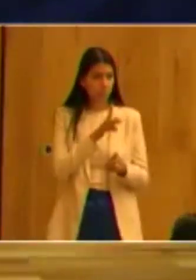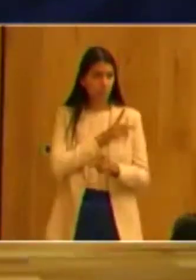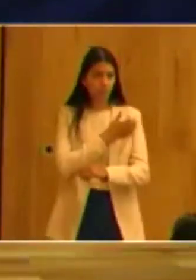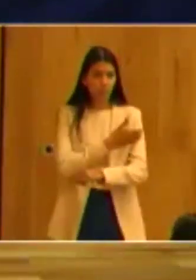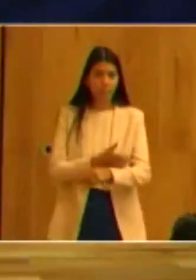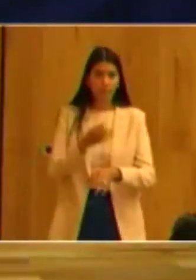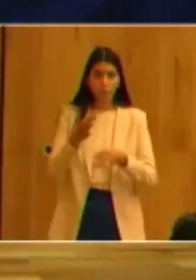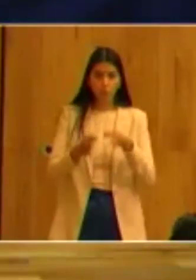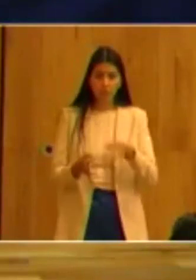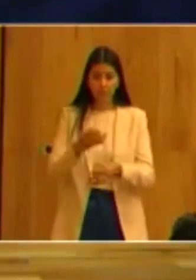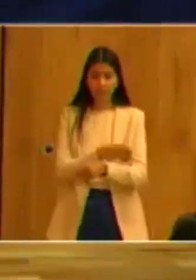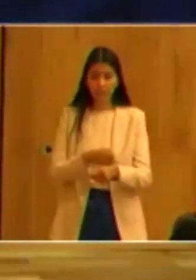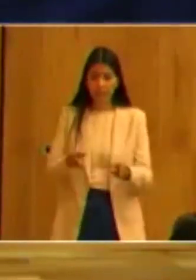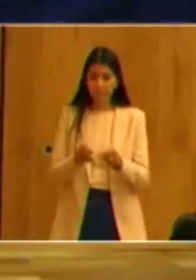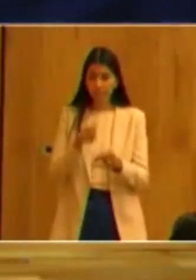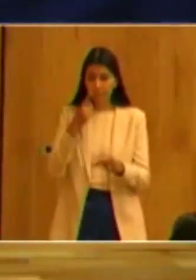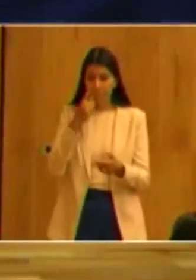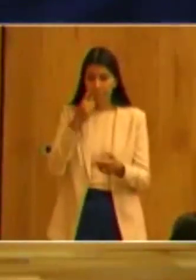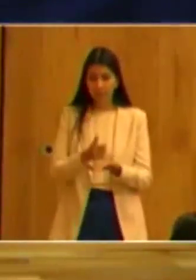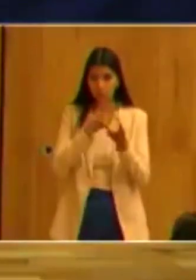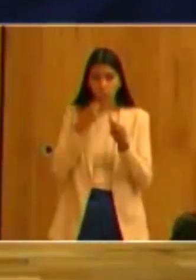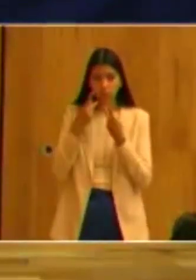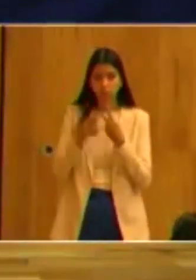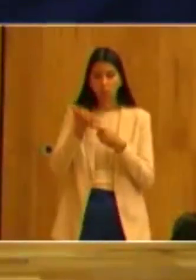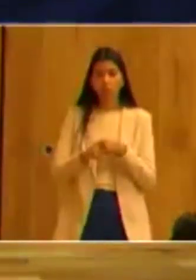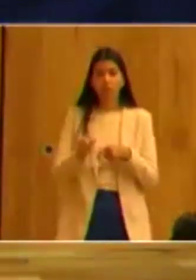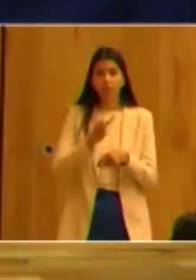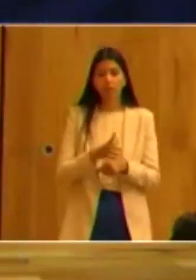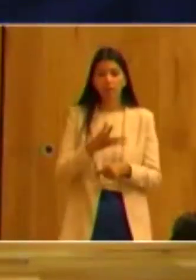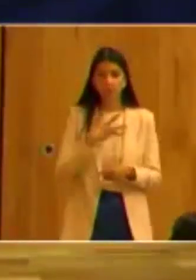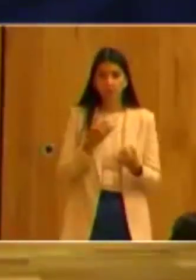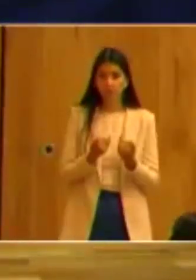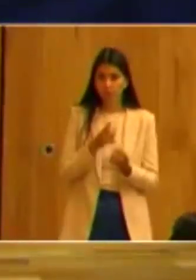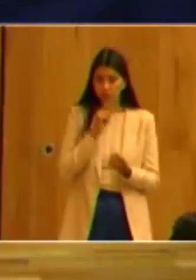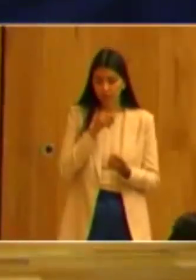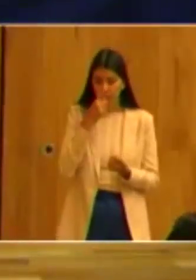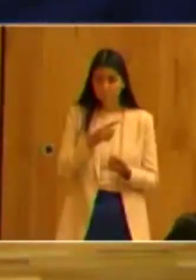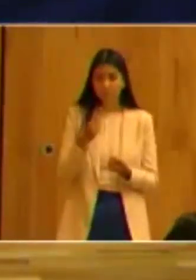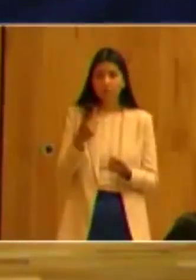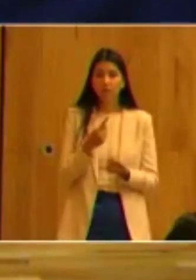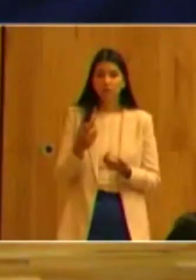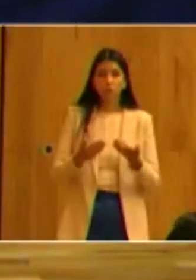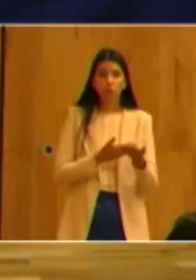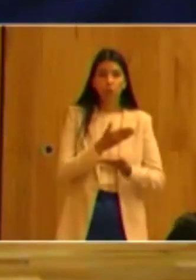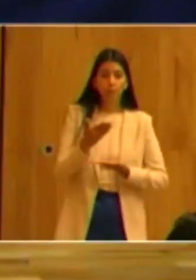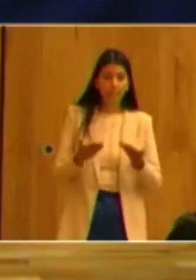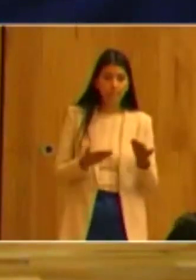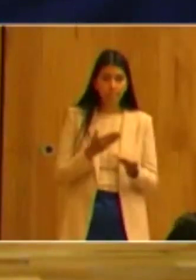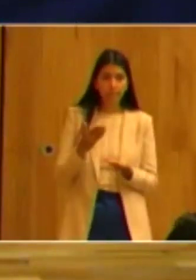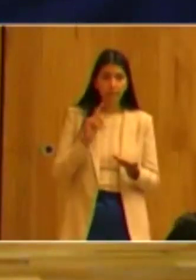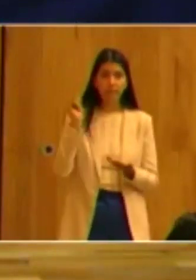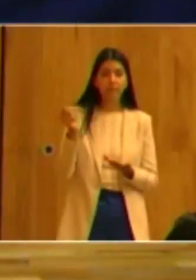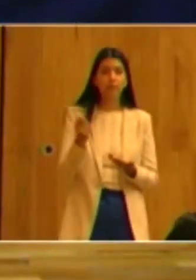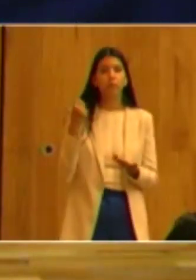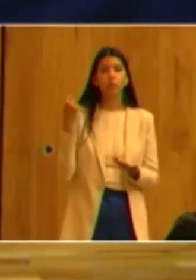familiar. Nada más para abonar que hoy día tenemos presente también para los efectos de la convivencia la